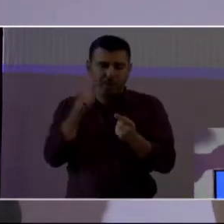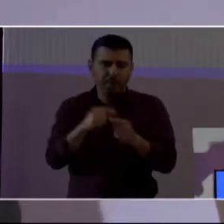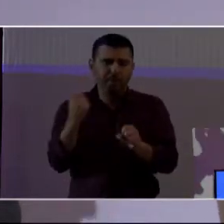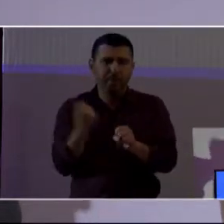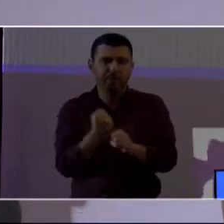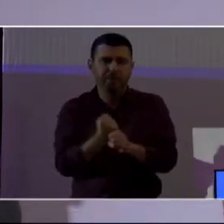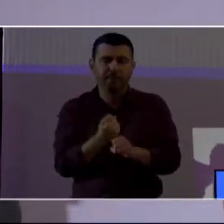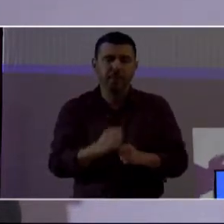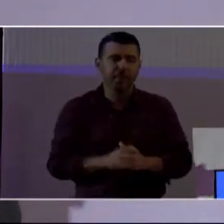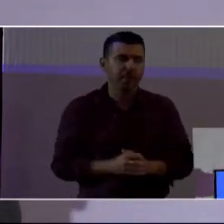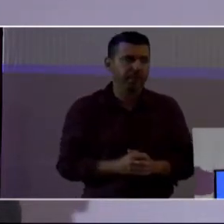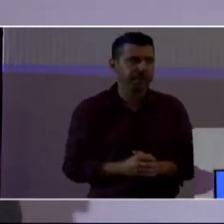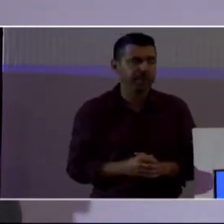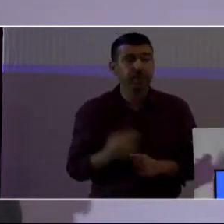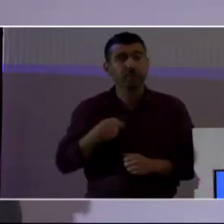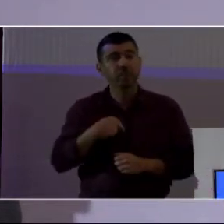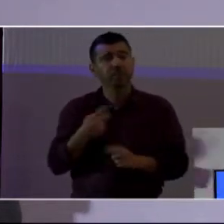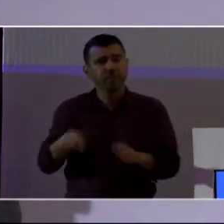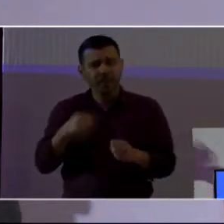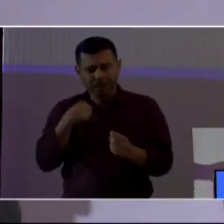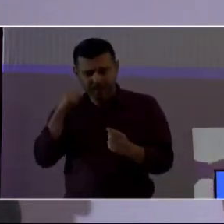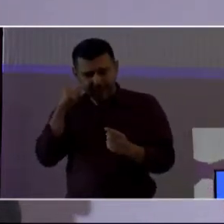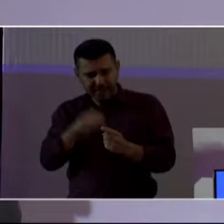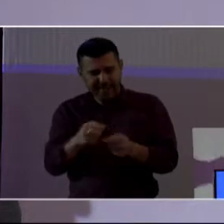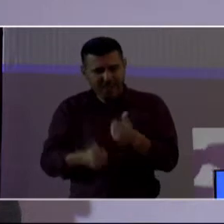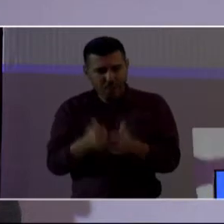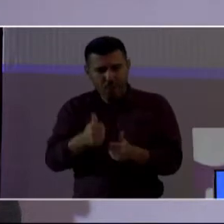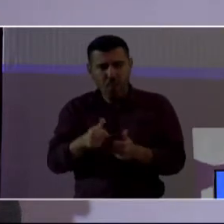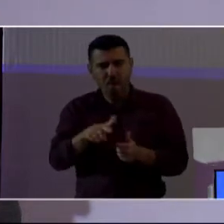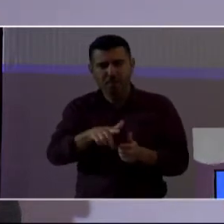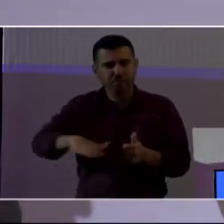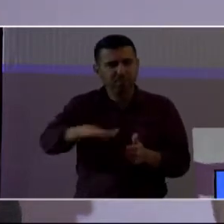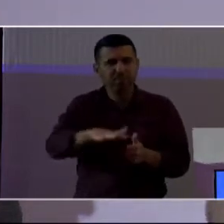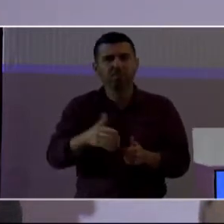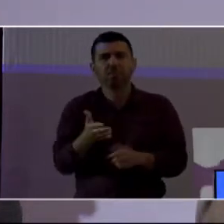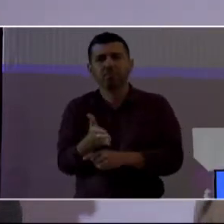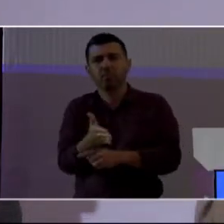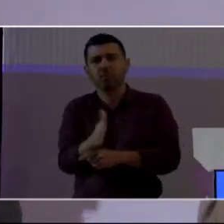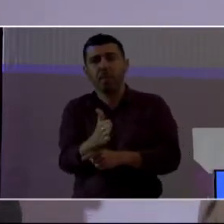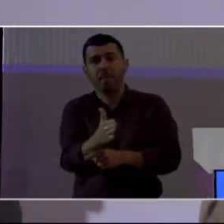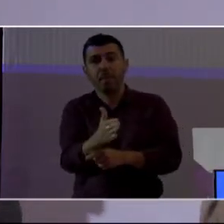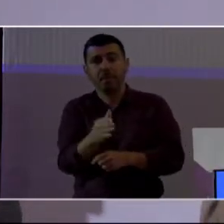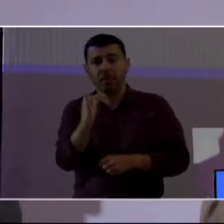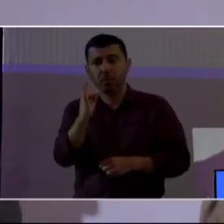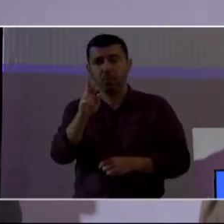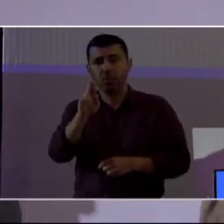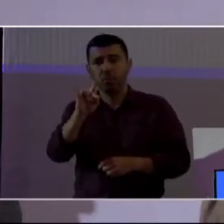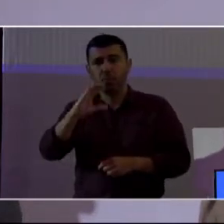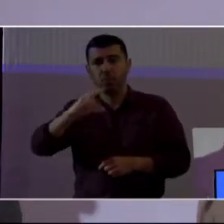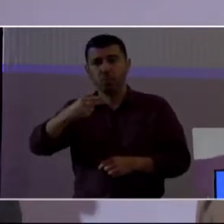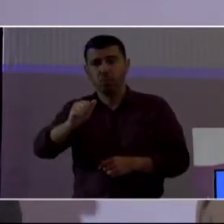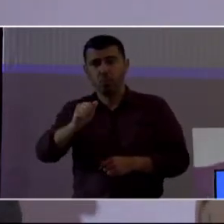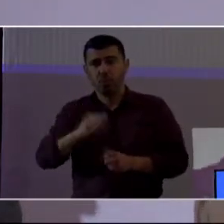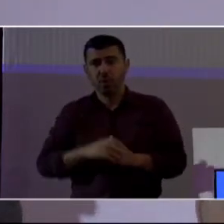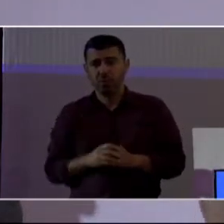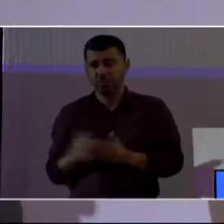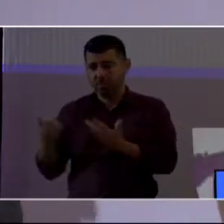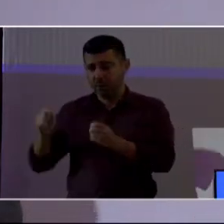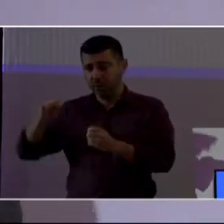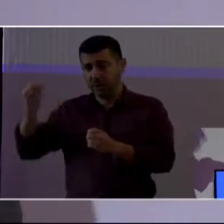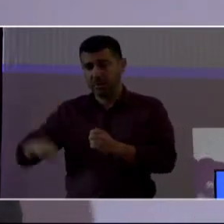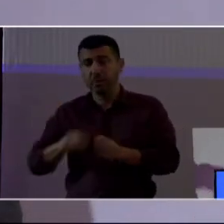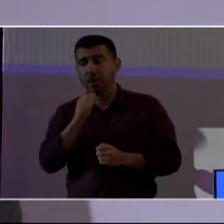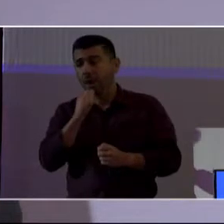una producción de trucha de 160 levinos por metro cúbico, gastando solamente el 10% de agua. En Colombia lo